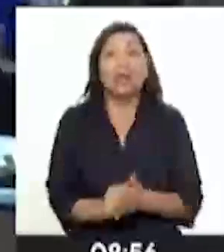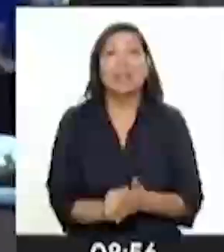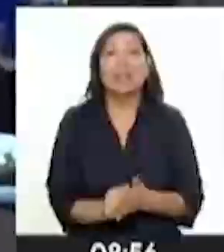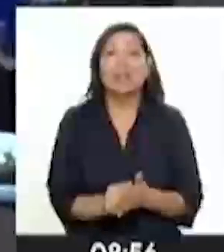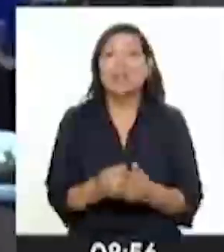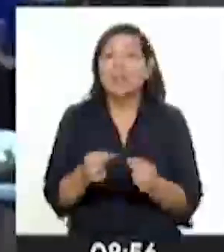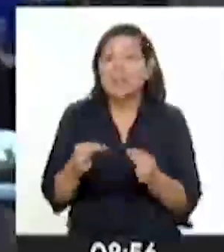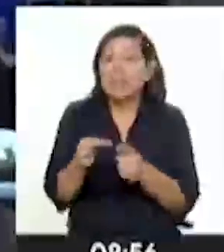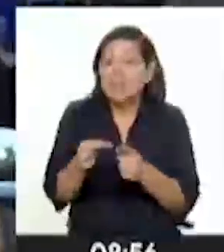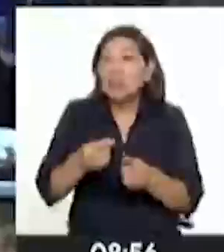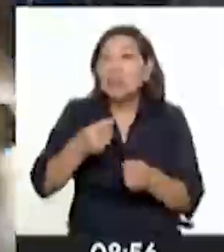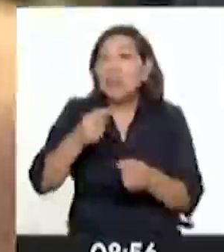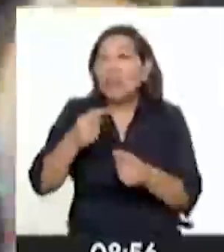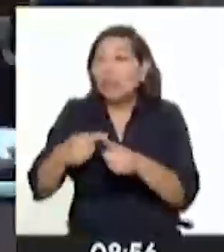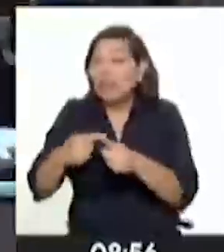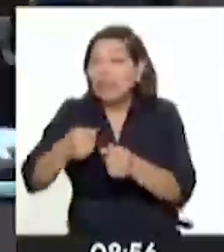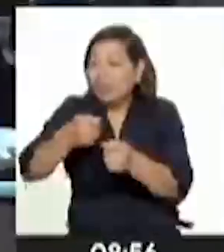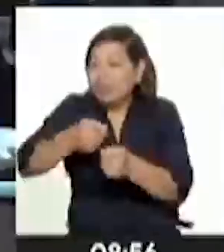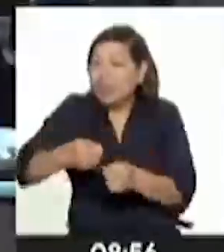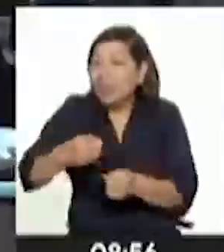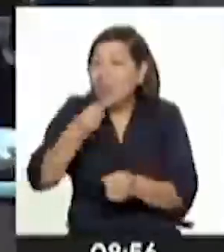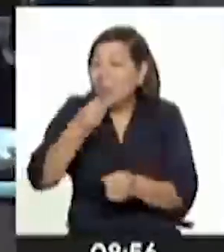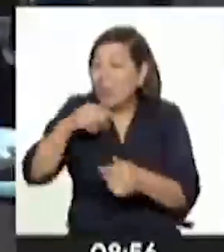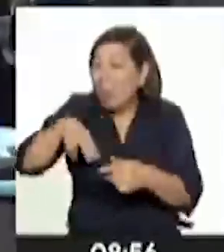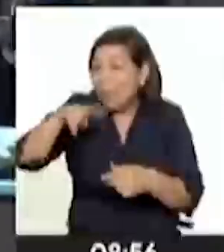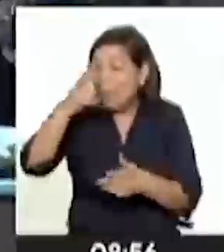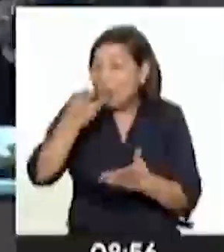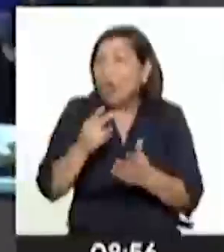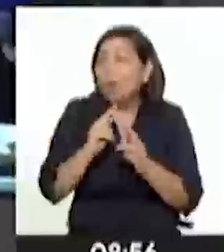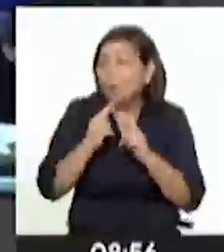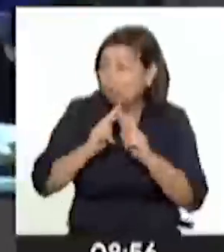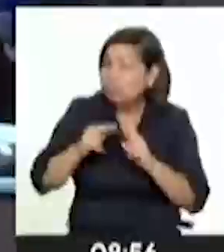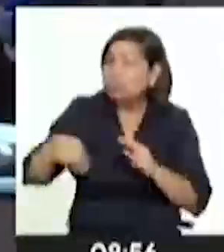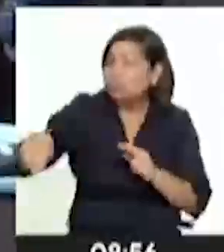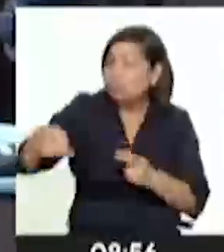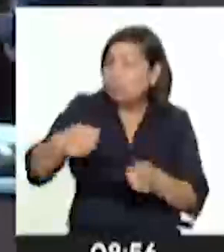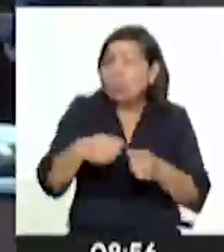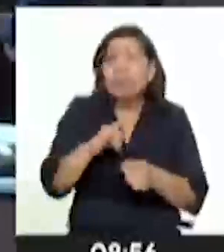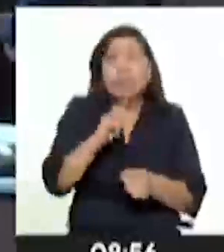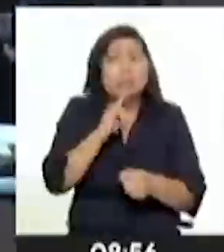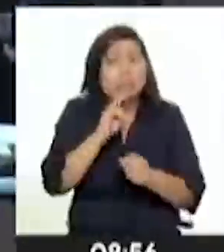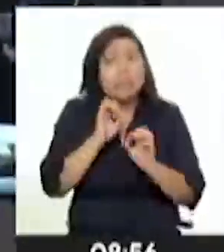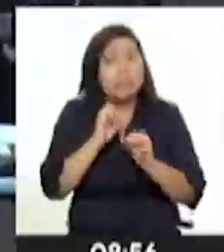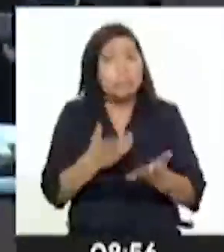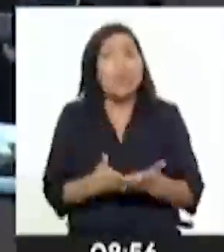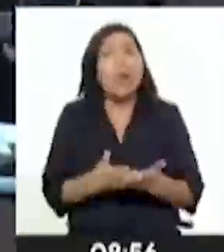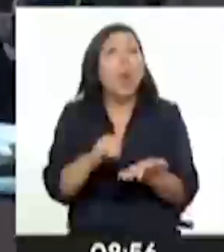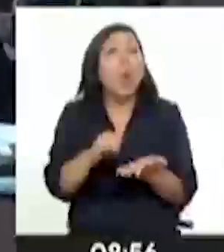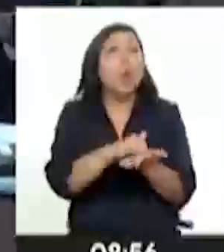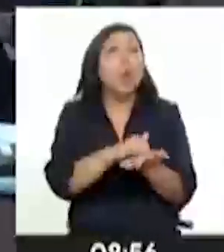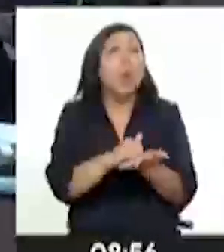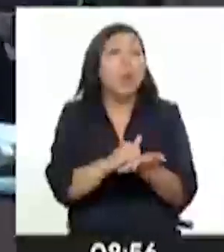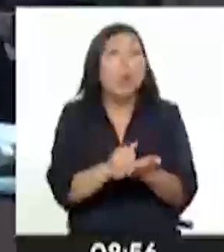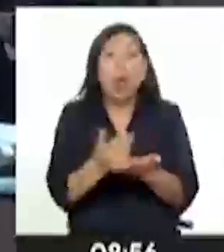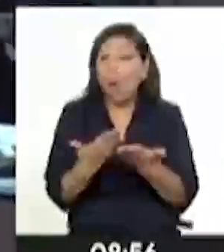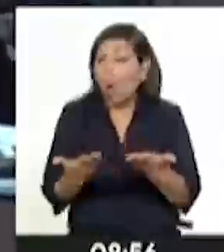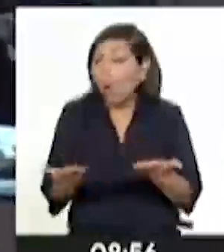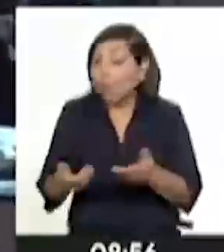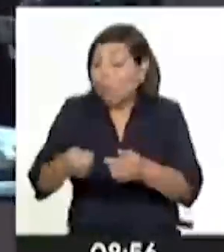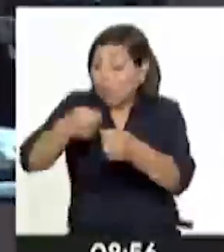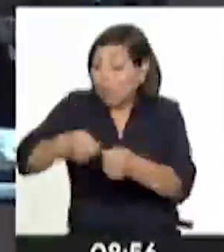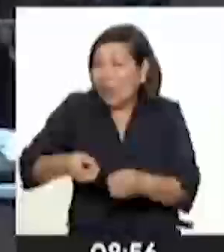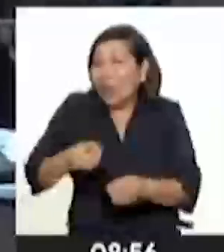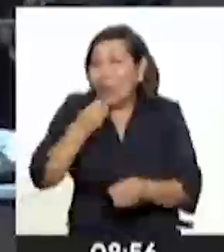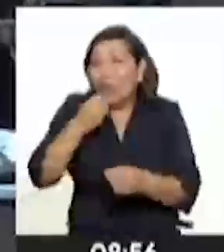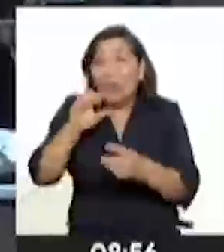granos andinos, para que podamos recomendar a todos los Estados Unidos y especialmente Nueva York de que consuman nuestros productos, ¿no? Y él creo que